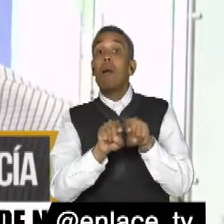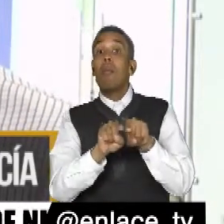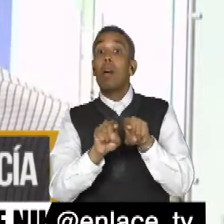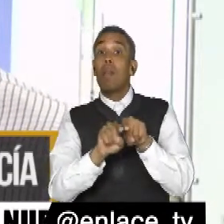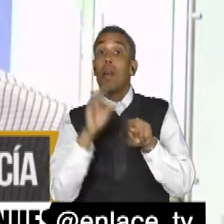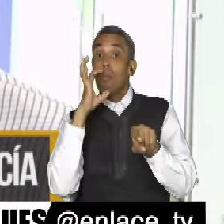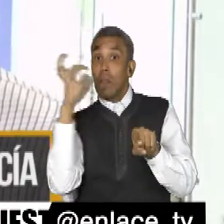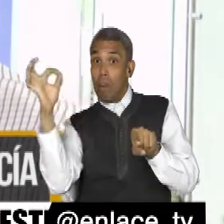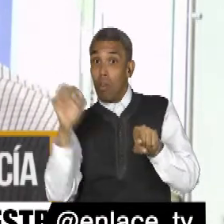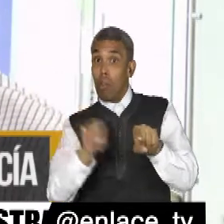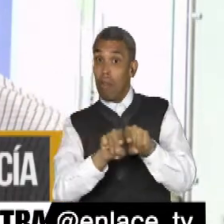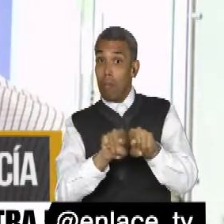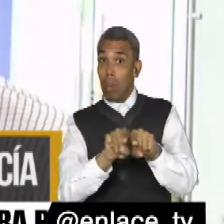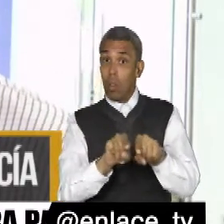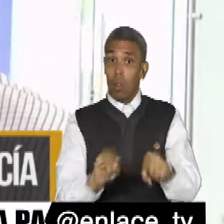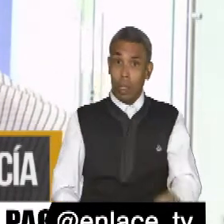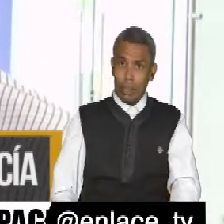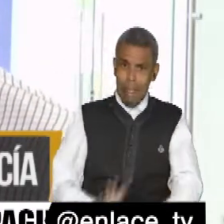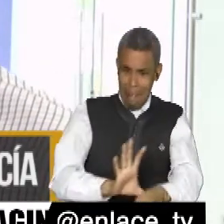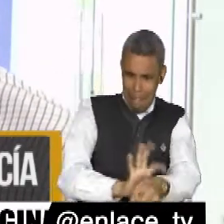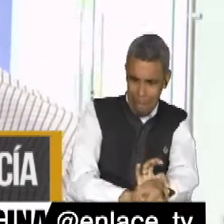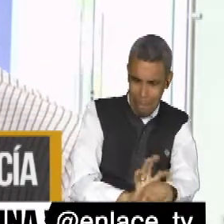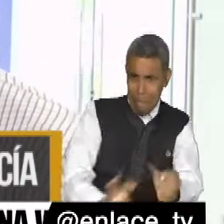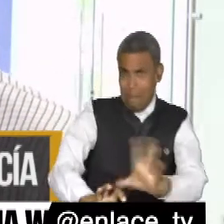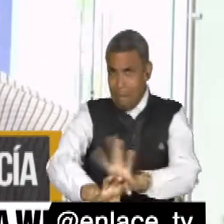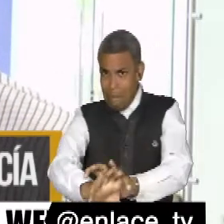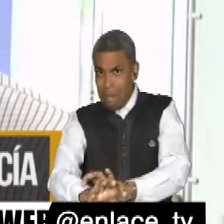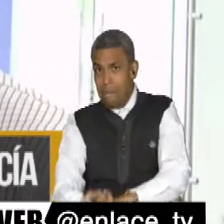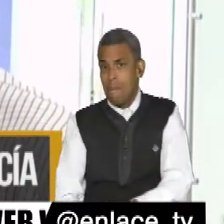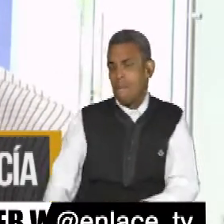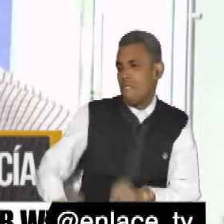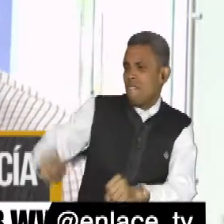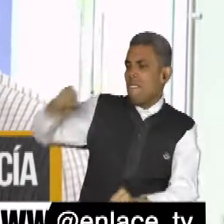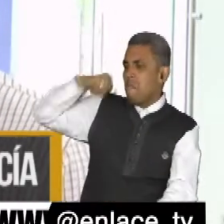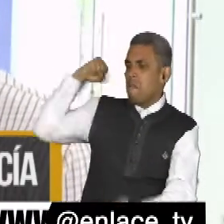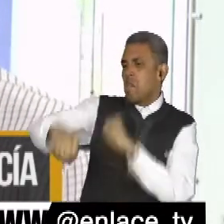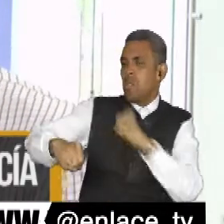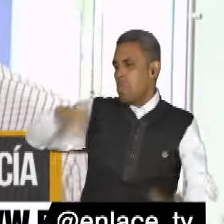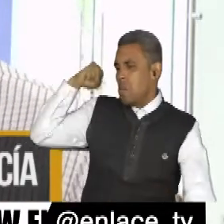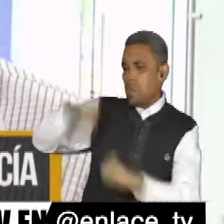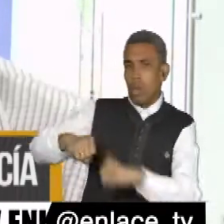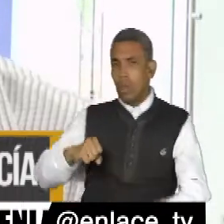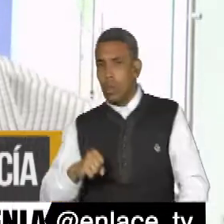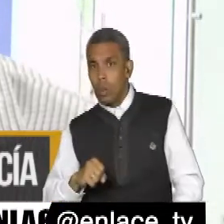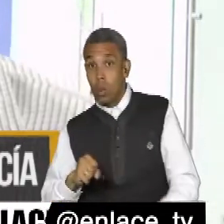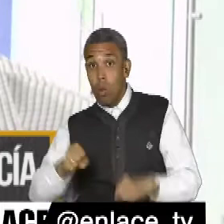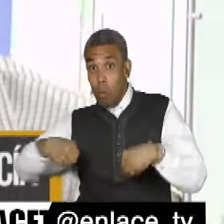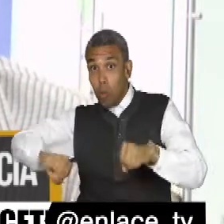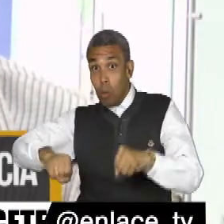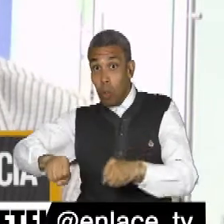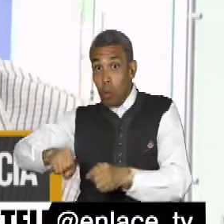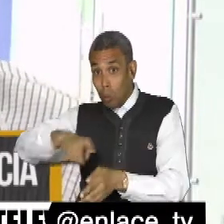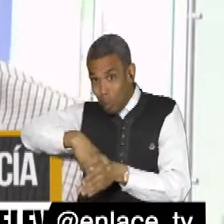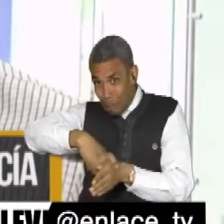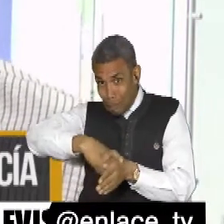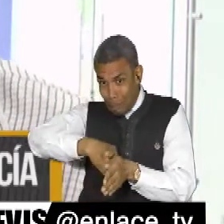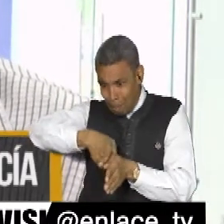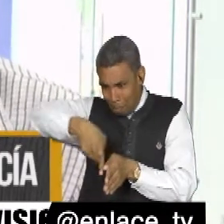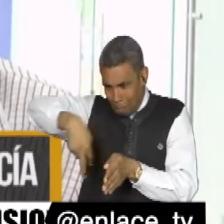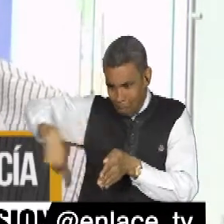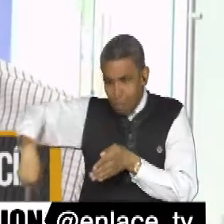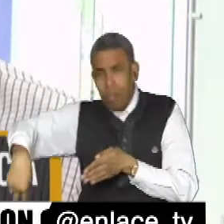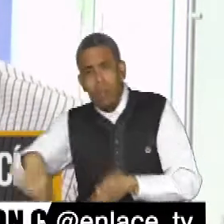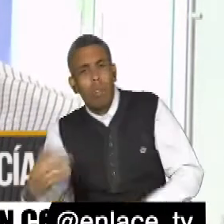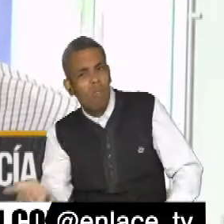bajo de la moto y me voy a encima a decirle al policía que por qué estaban golpeando a mi hermano, que él qué había hecho. Y ellos no me dan ninguna respuesta, sino que